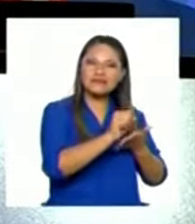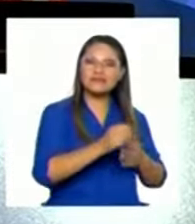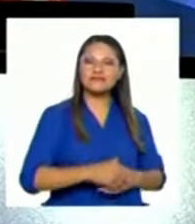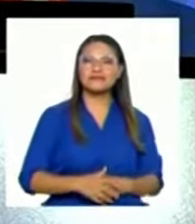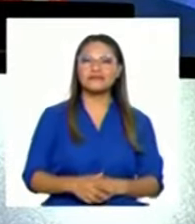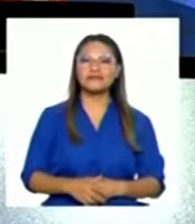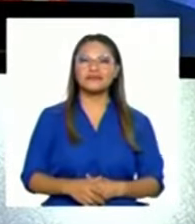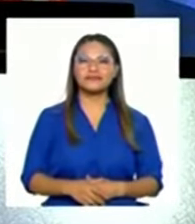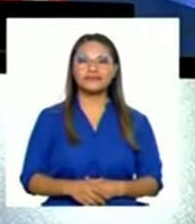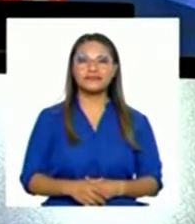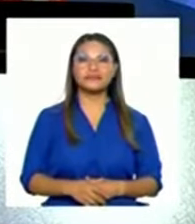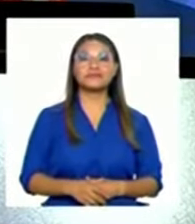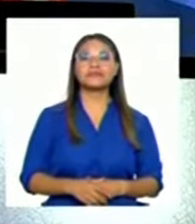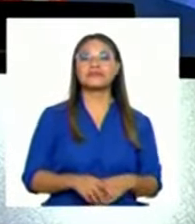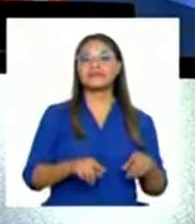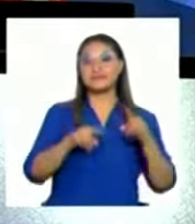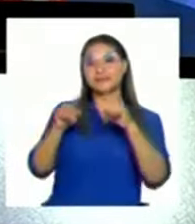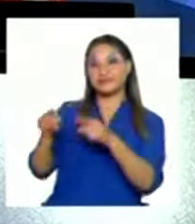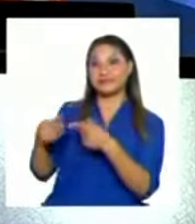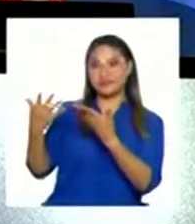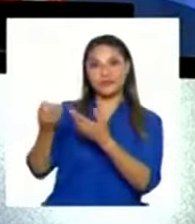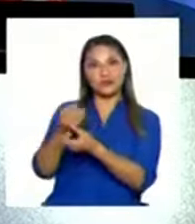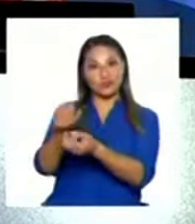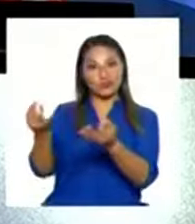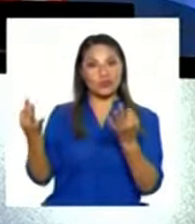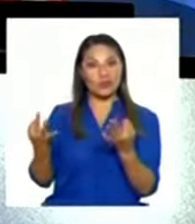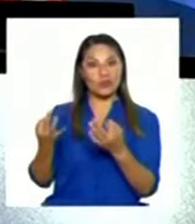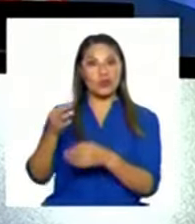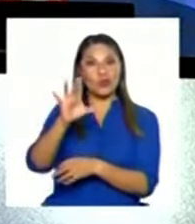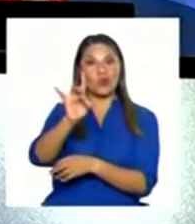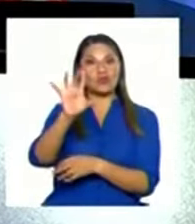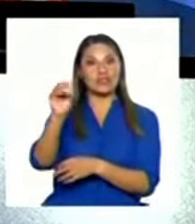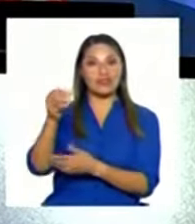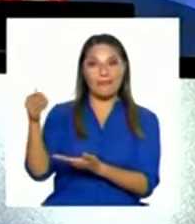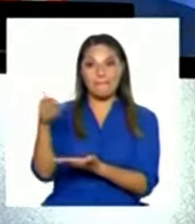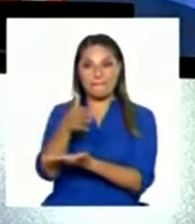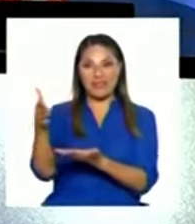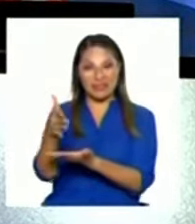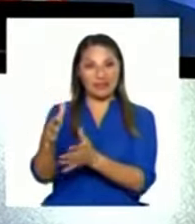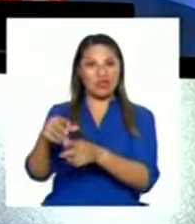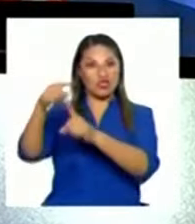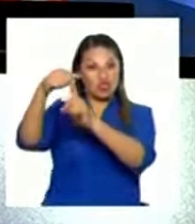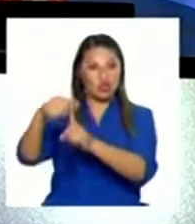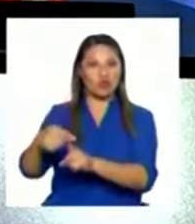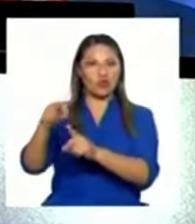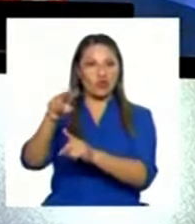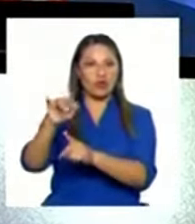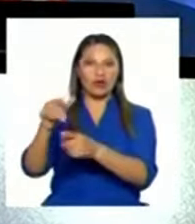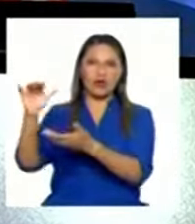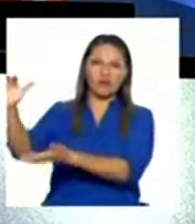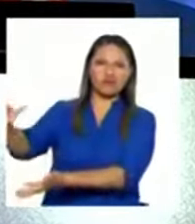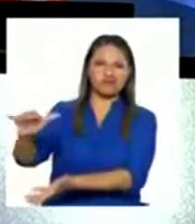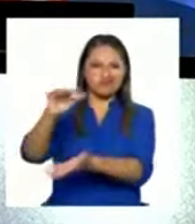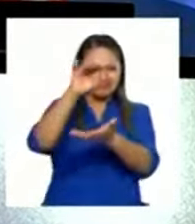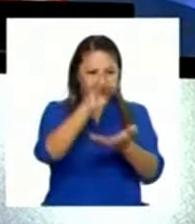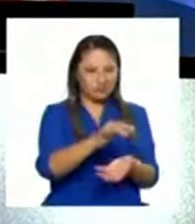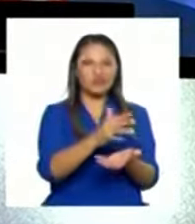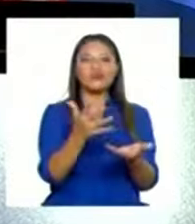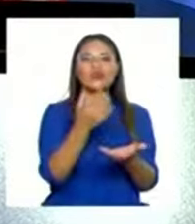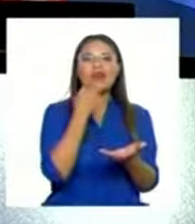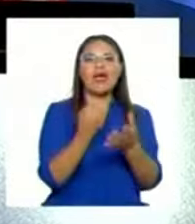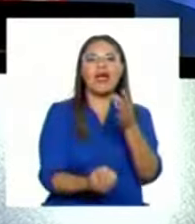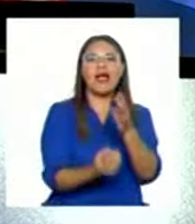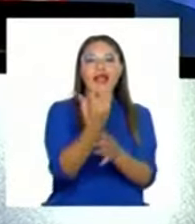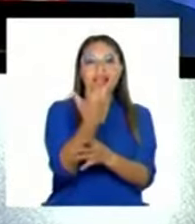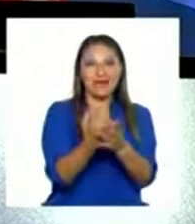Seguimos compartiendo información del interior de nuestro país. Más de 80 toneladas de pescado y mariscos ingresaron al mercado El Palomar, en Arequipa, hoy,